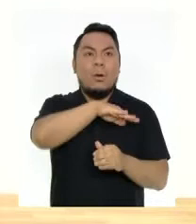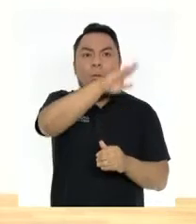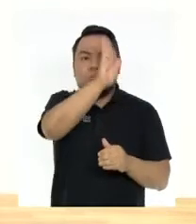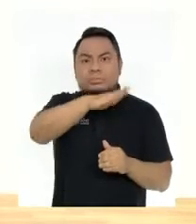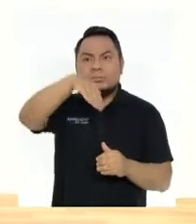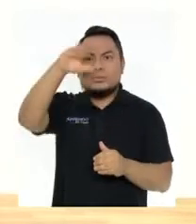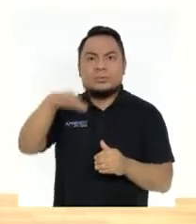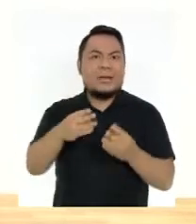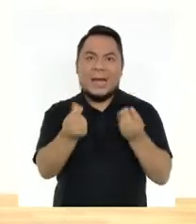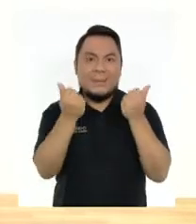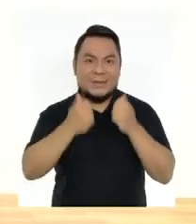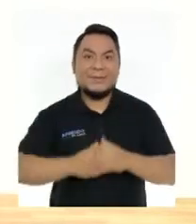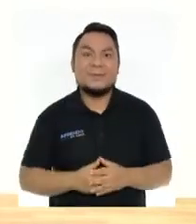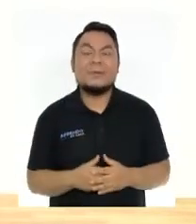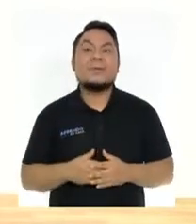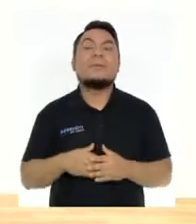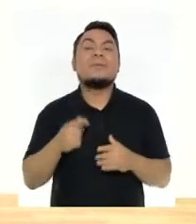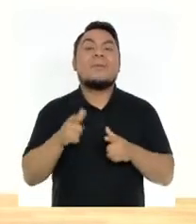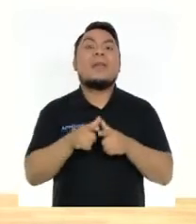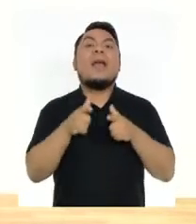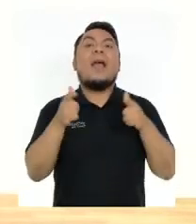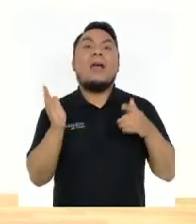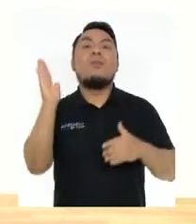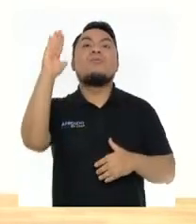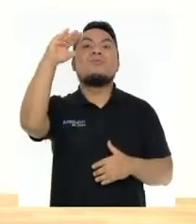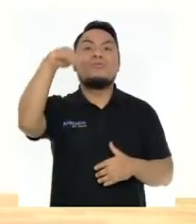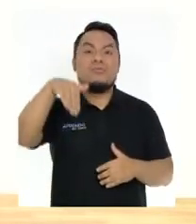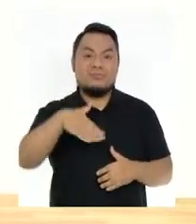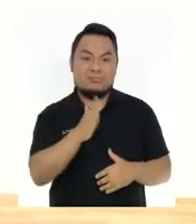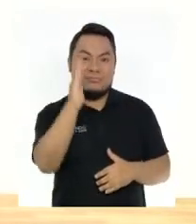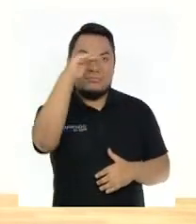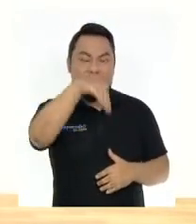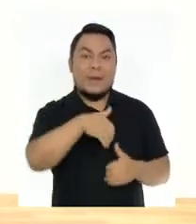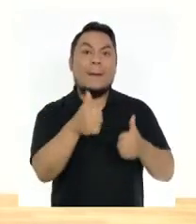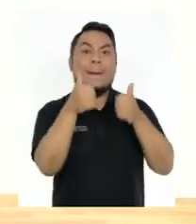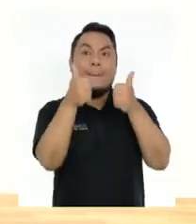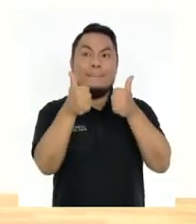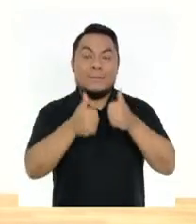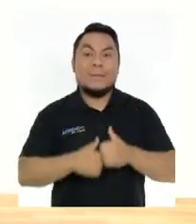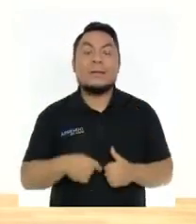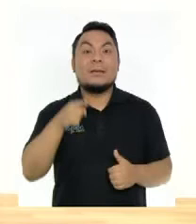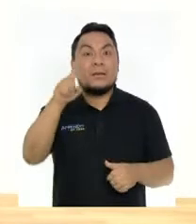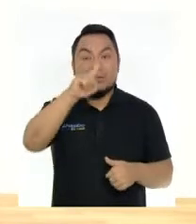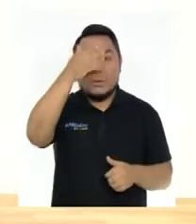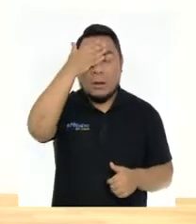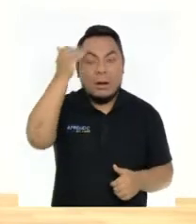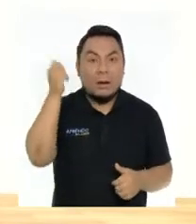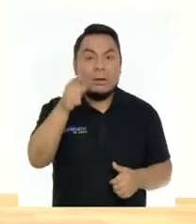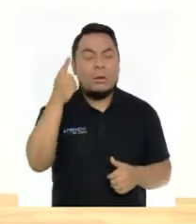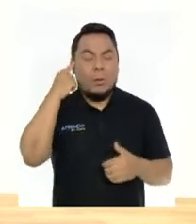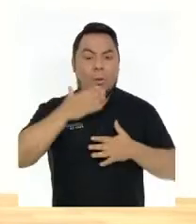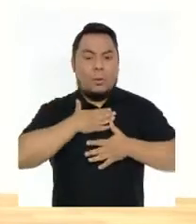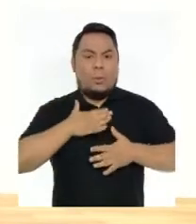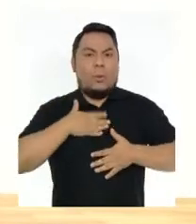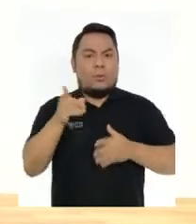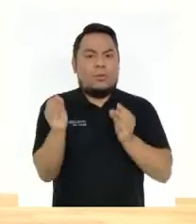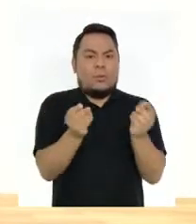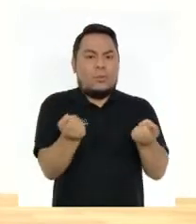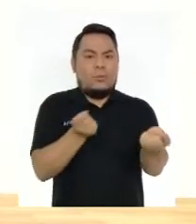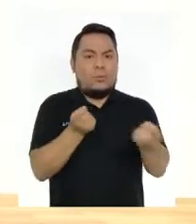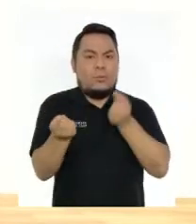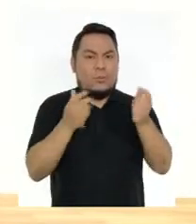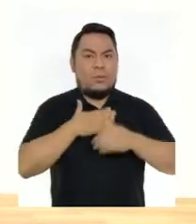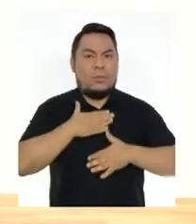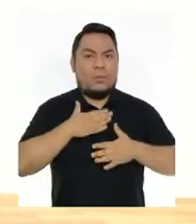quizás. Grande. Bien, bien, bien, bien. Ahora no te olvides de ser consciente de tu cuerpo, de cada parte del cuerpo, cómo se